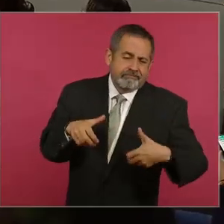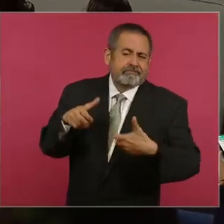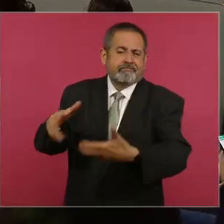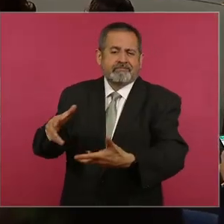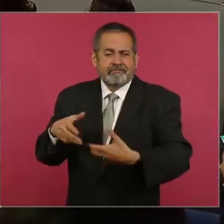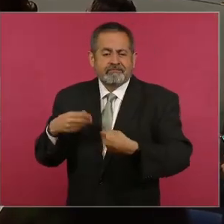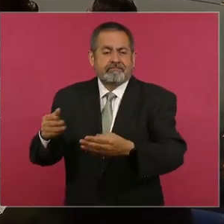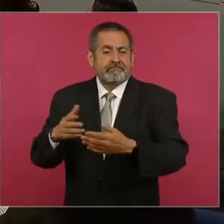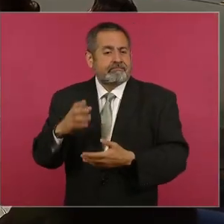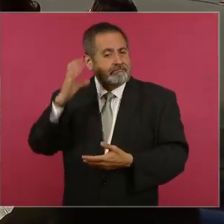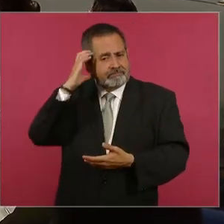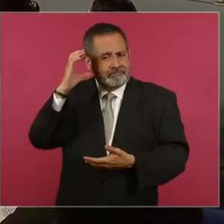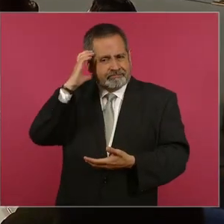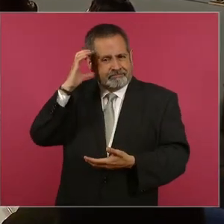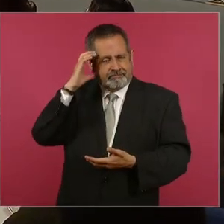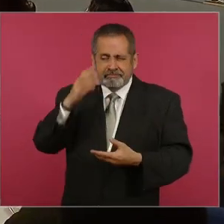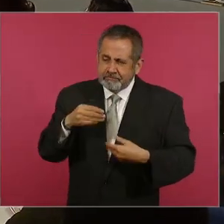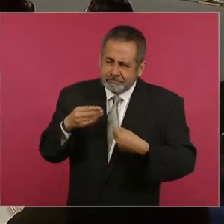250,000 camas,